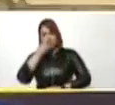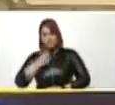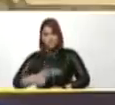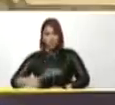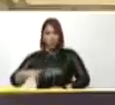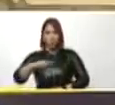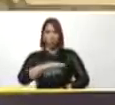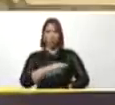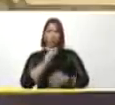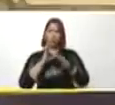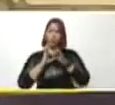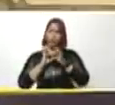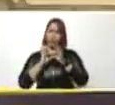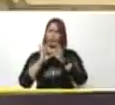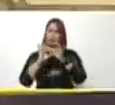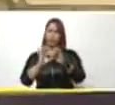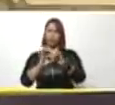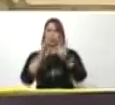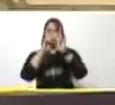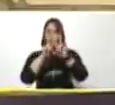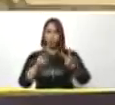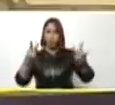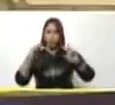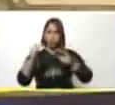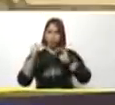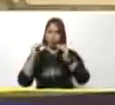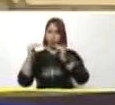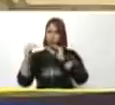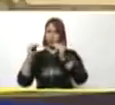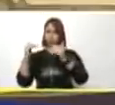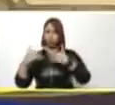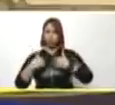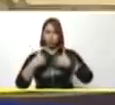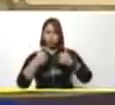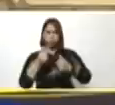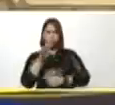de consolidación de la paz, la estabilidad, la seguridad del